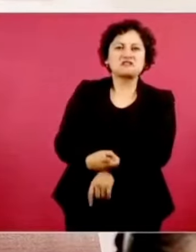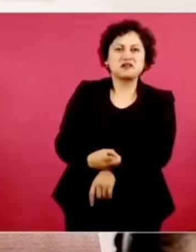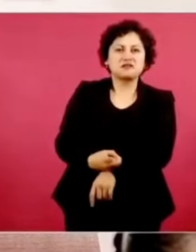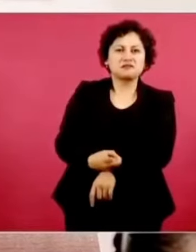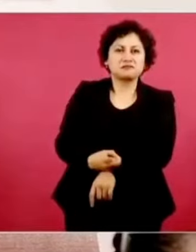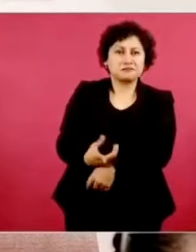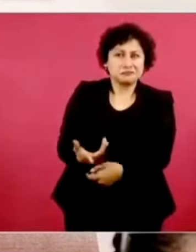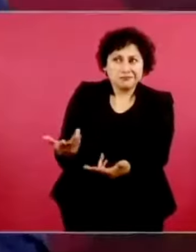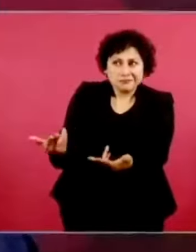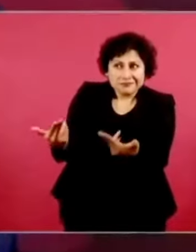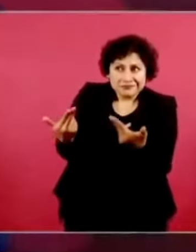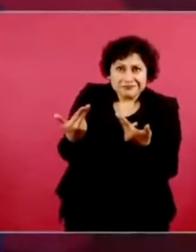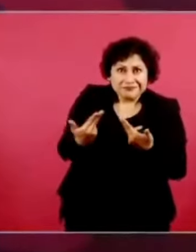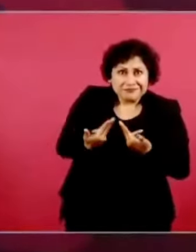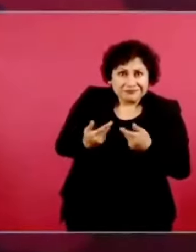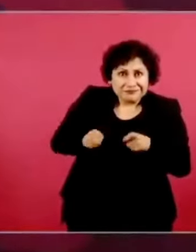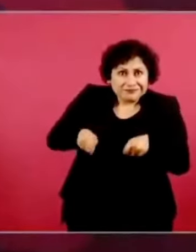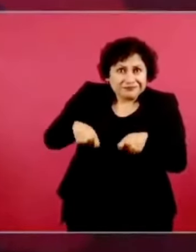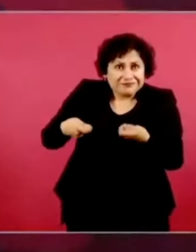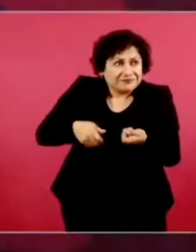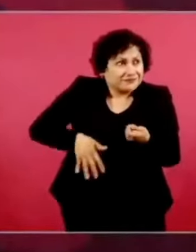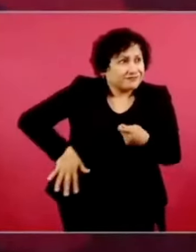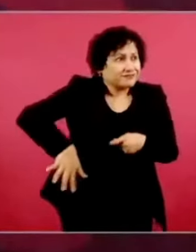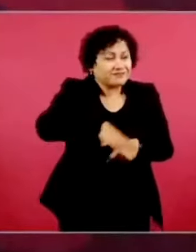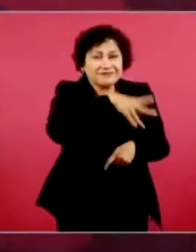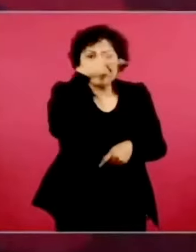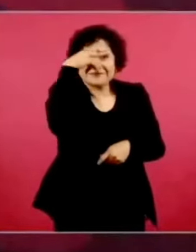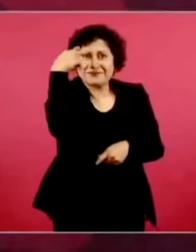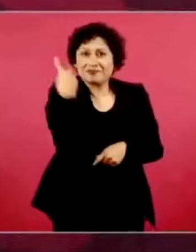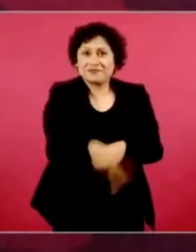Entonces, eso es el humanismo.